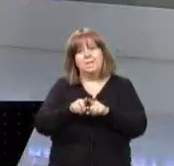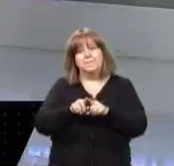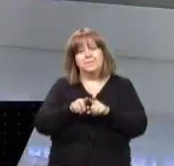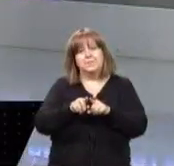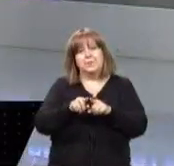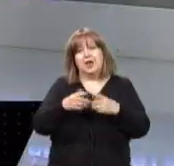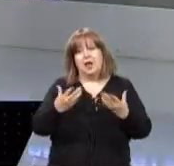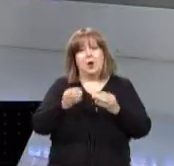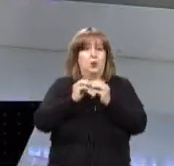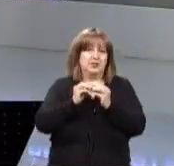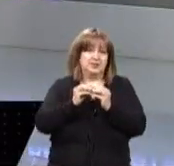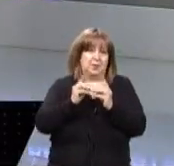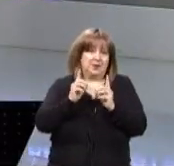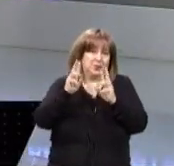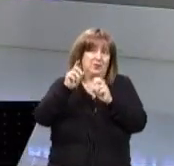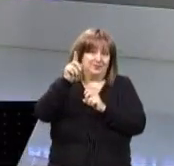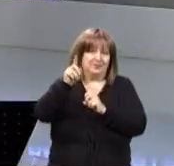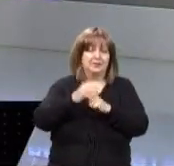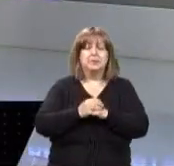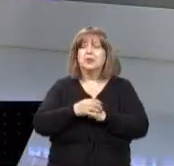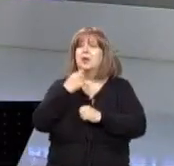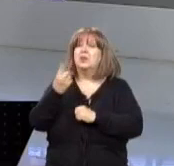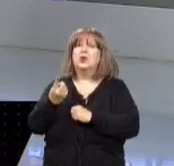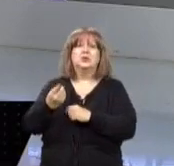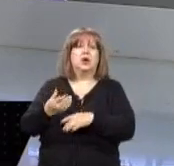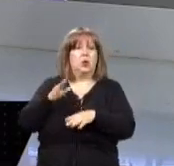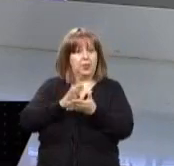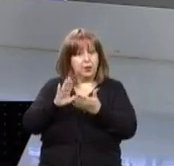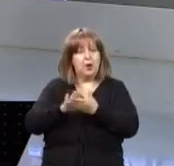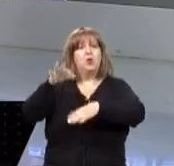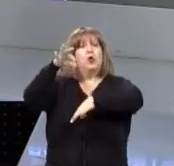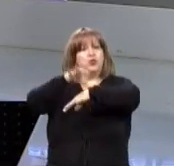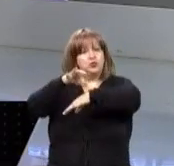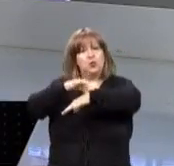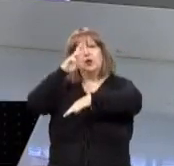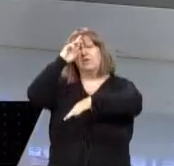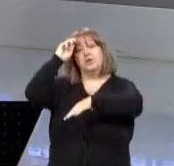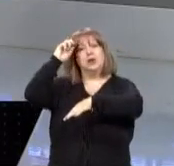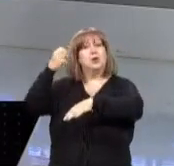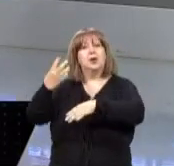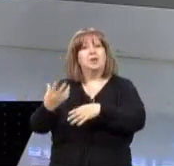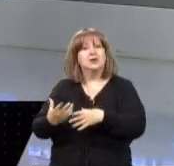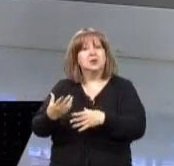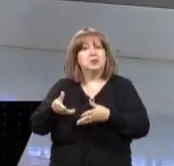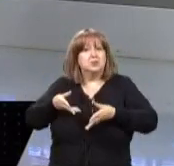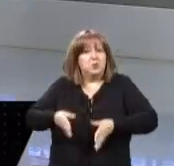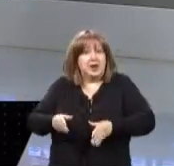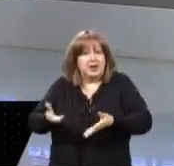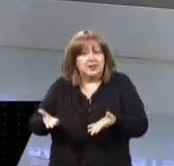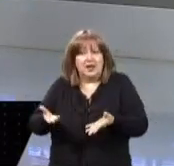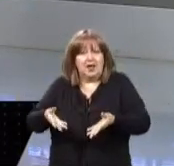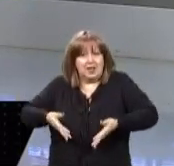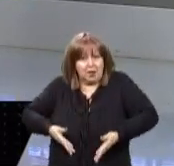sobre él. Sobre el personal de salud, ¿se ha podido avanzar o no? Sobre la gente que participaba, por ejemplo, de